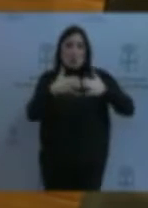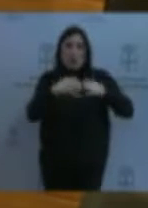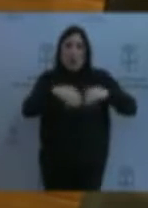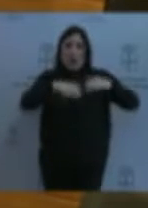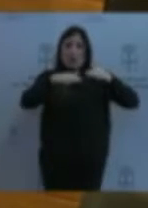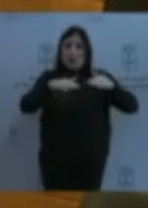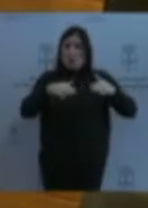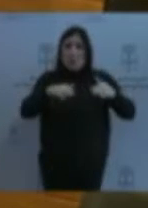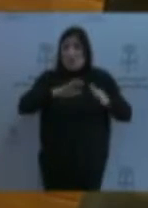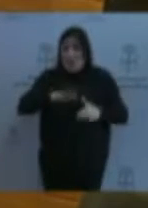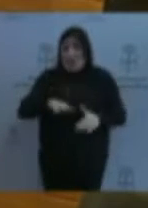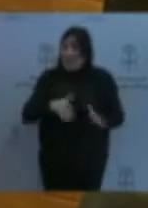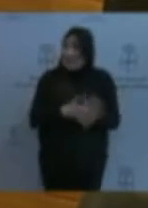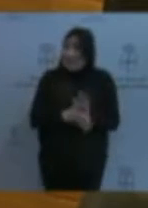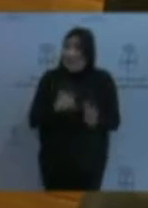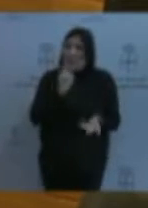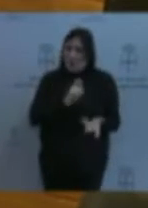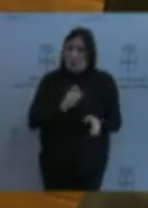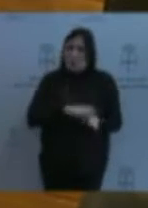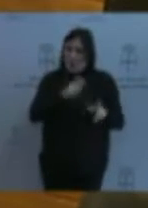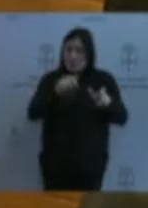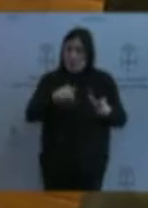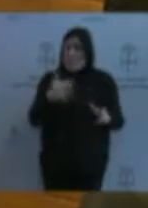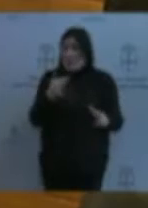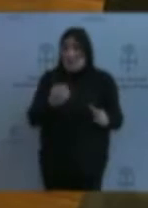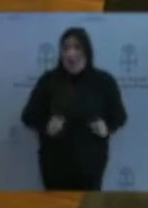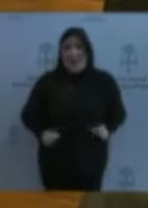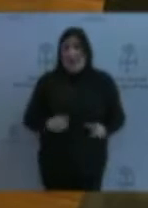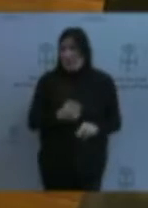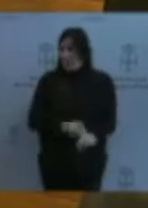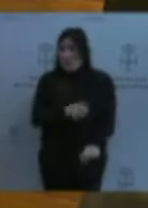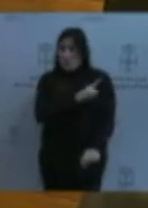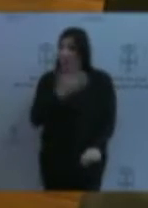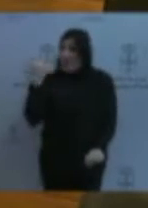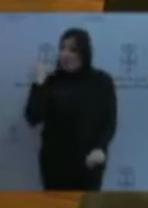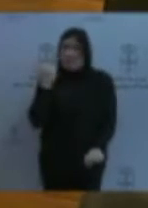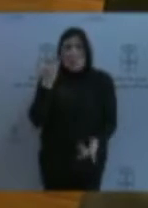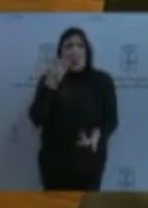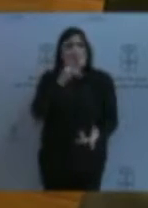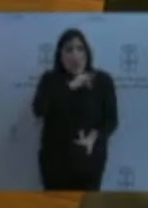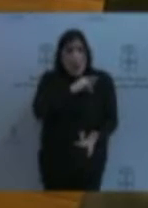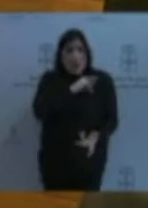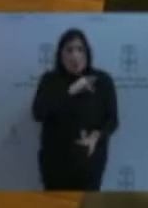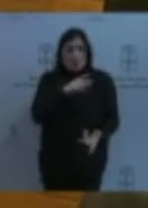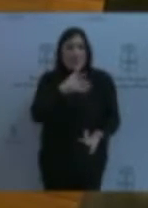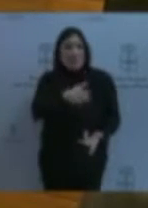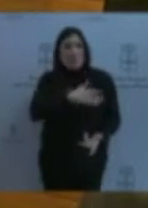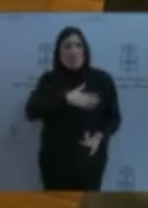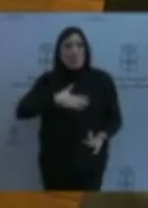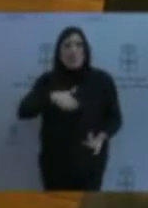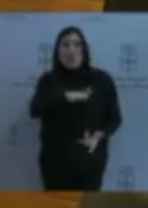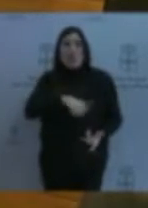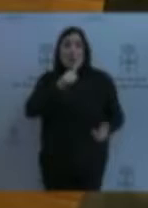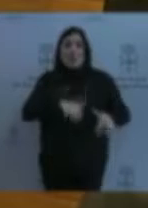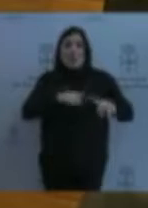asturianos. Se hicieron muchas cosas mal en otras épocas en donde se apostaba por ocupar estos espacios de inundaciones naturales de los ríos. Ahora se